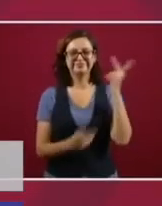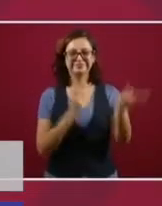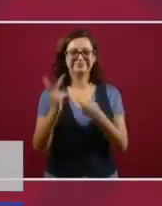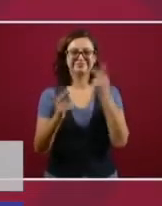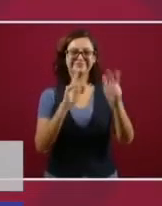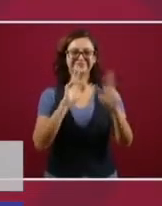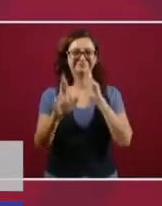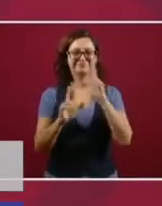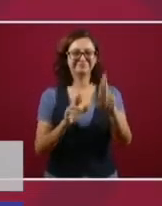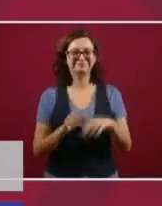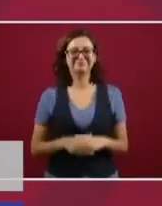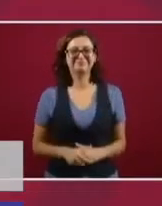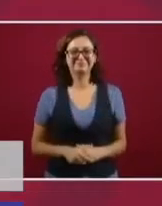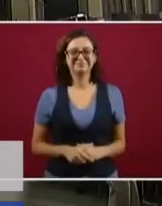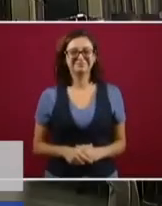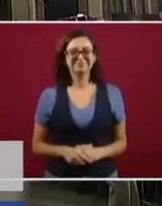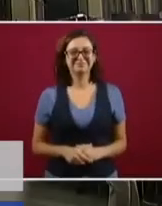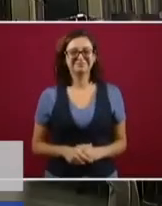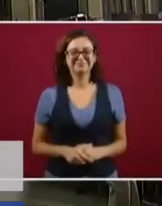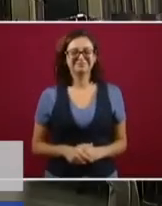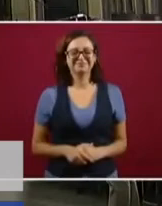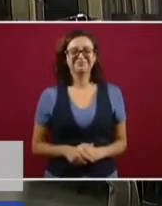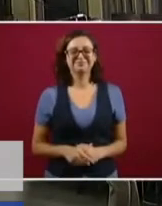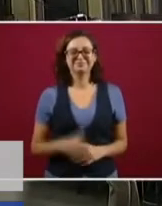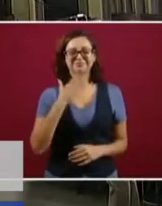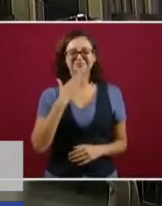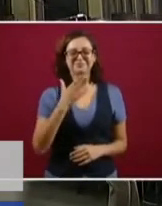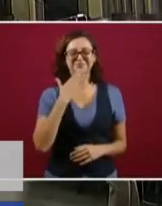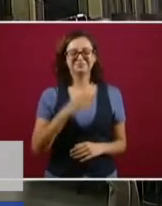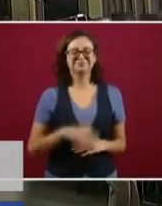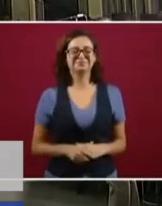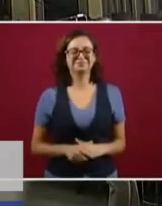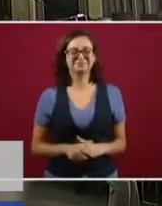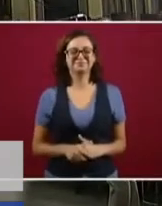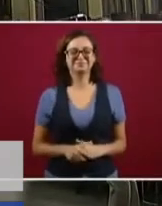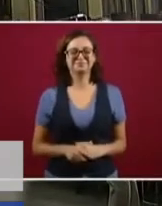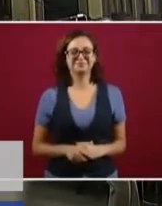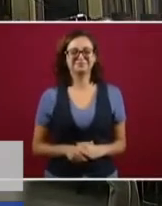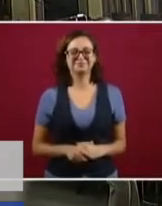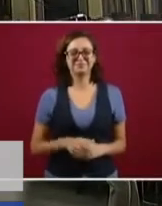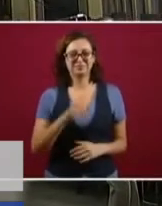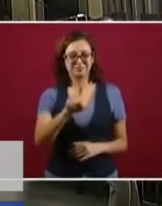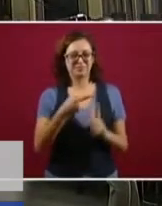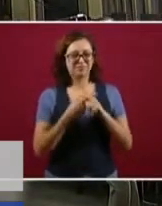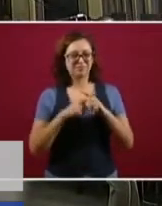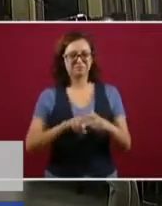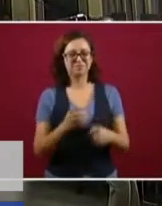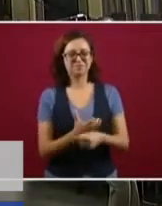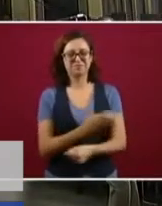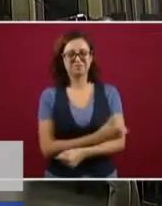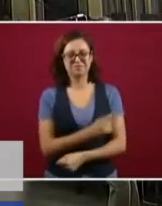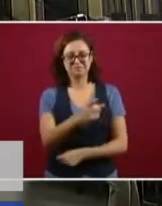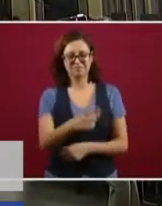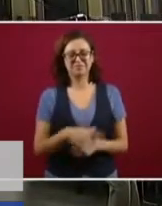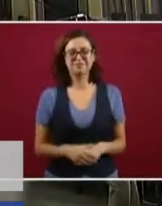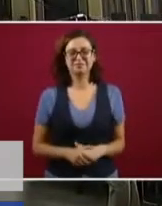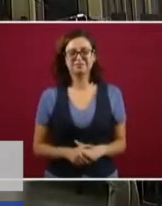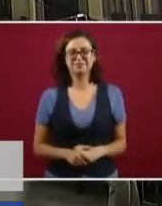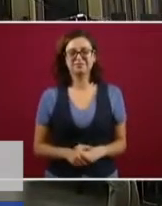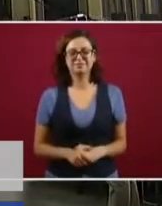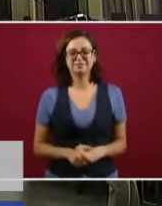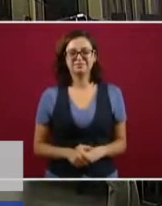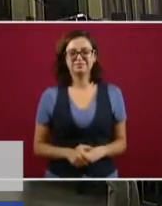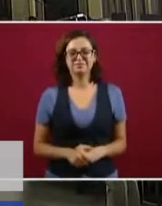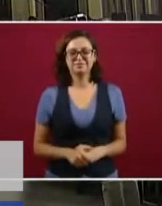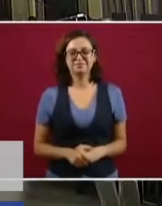de hoy el presidente informa que hay gobernabilidad, hay paz y bienestar, se avanza en la economía y se dará un informe la próxima semana de los avances